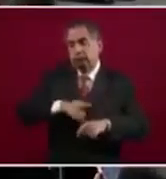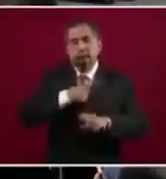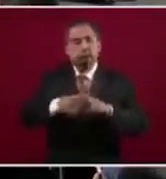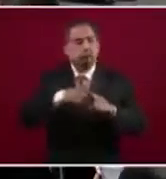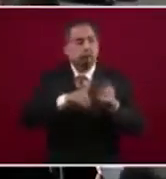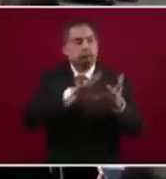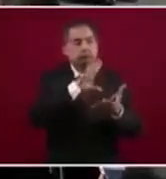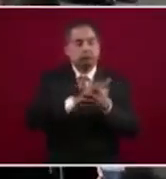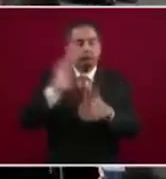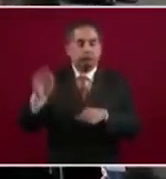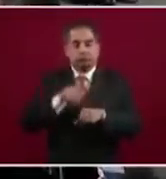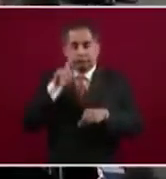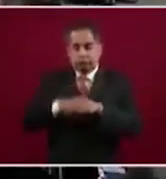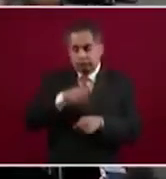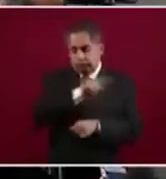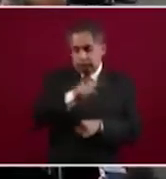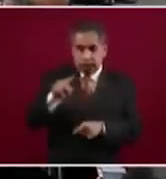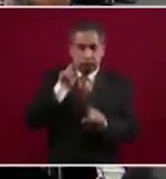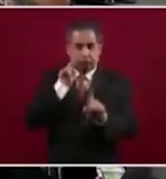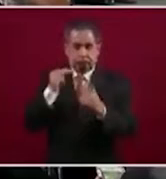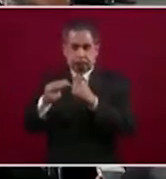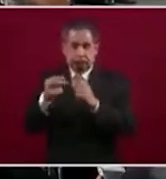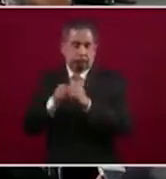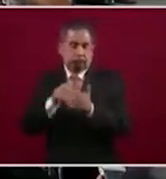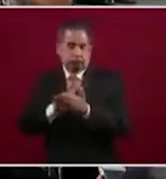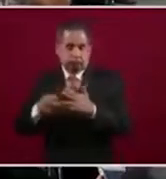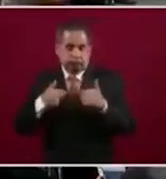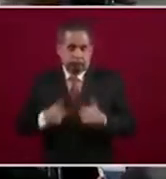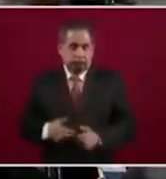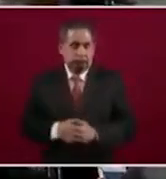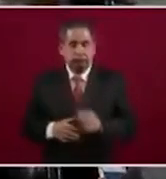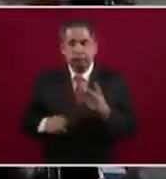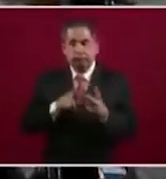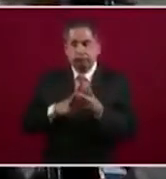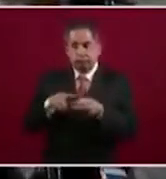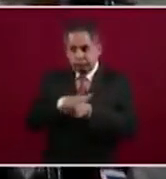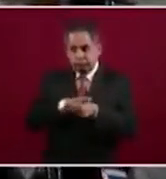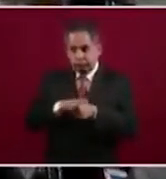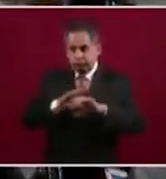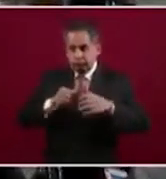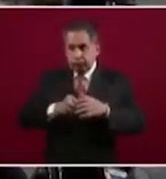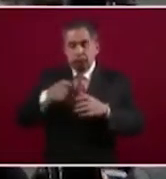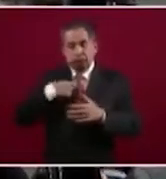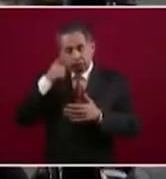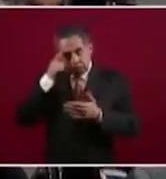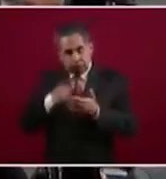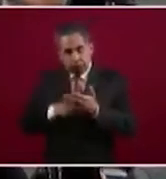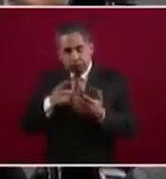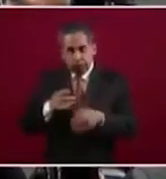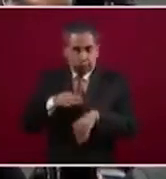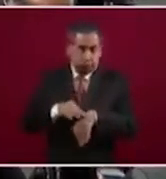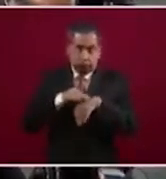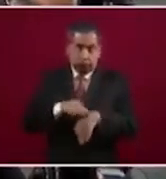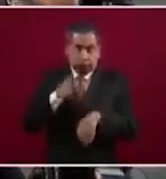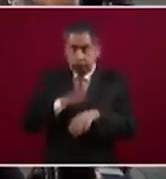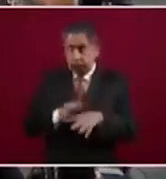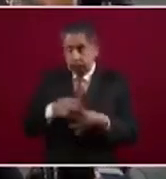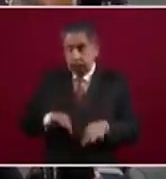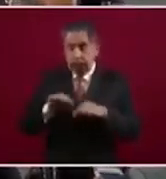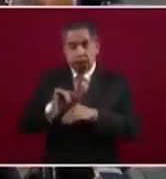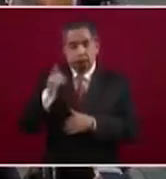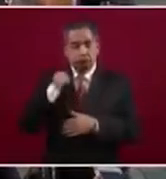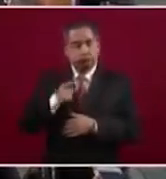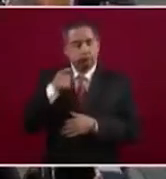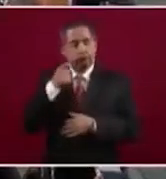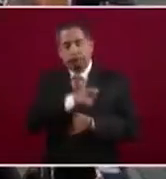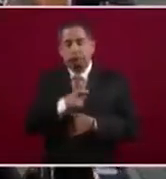centros penitenciarios federales con una perspectiva de derechos humanos. Y en el ámbito local, yo creo que de los hechos más significativos recientes es